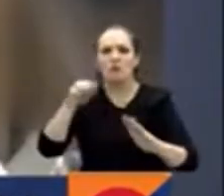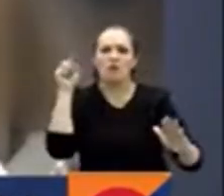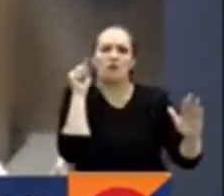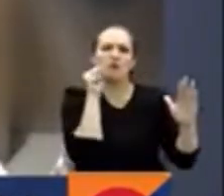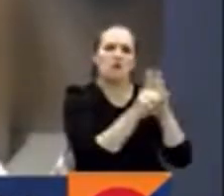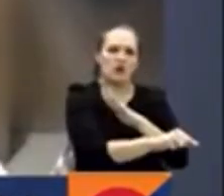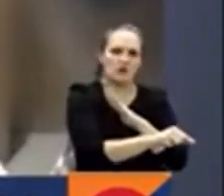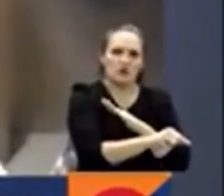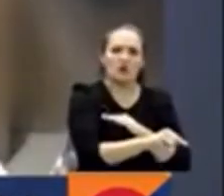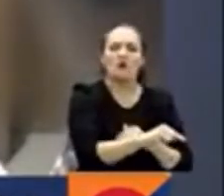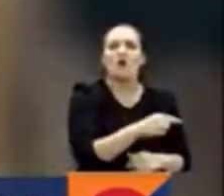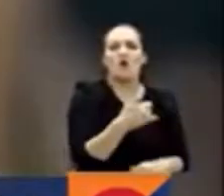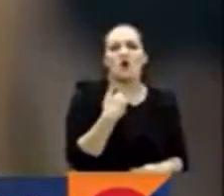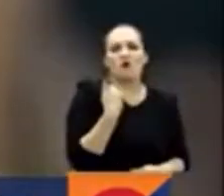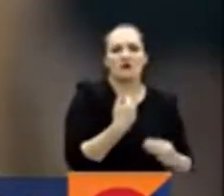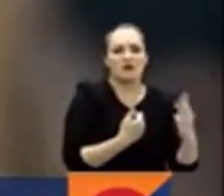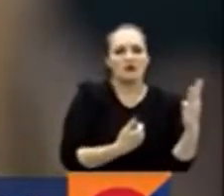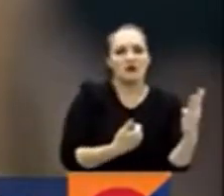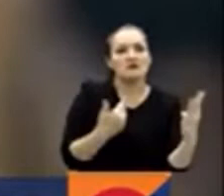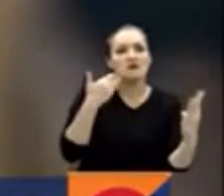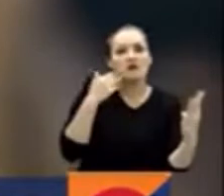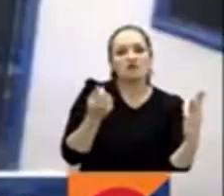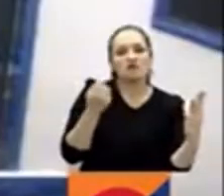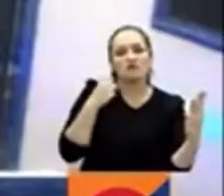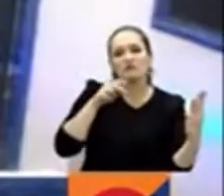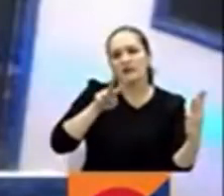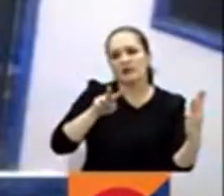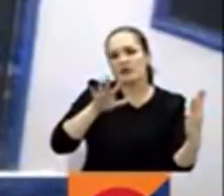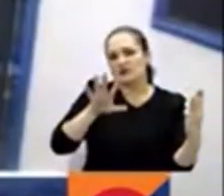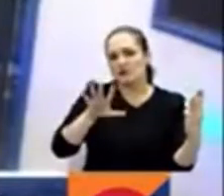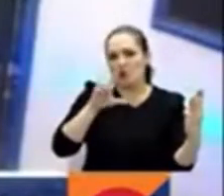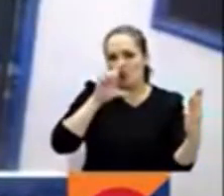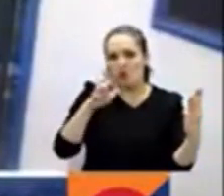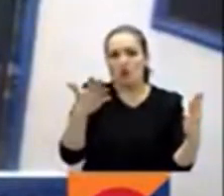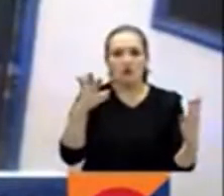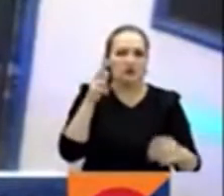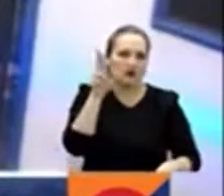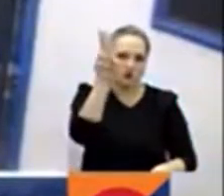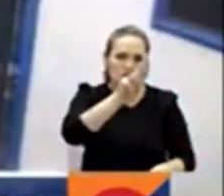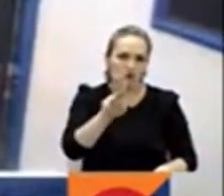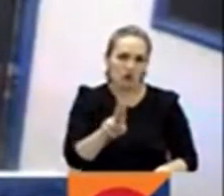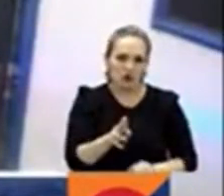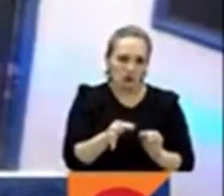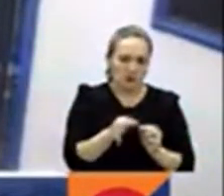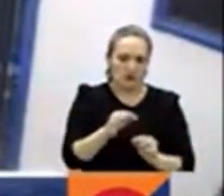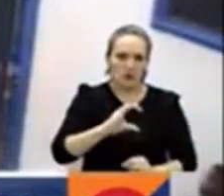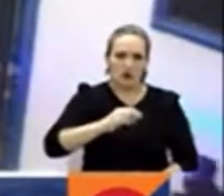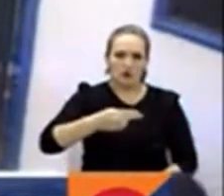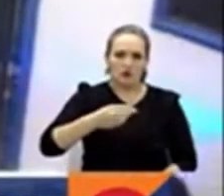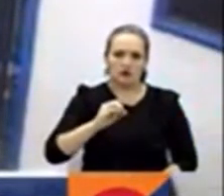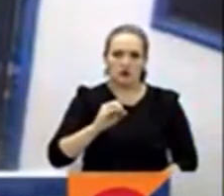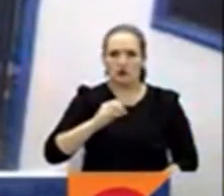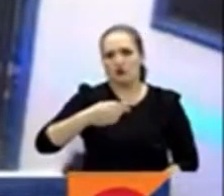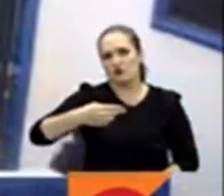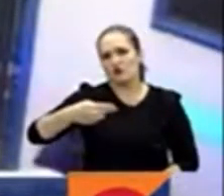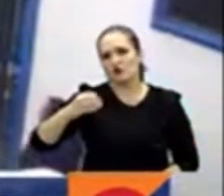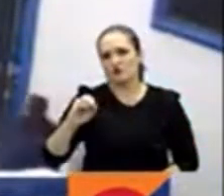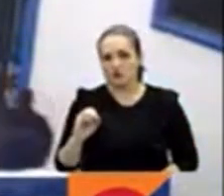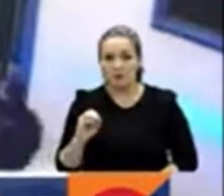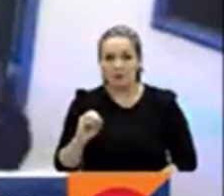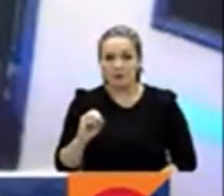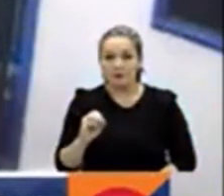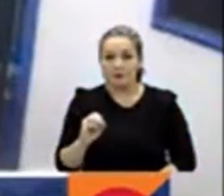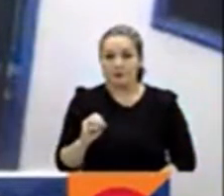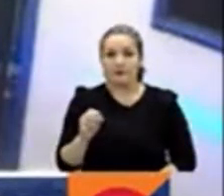el pasado 25 de julio. En esta ocasión, cada uno de los abogados defensores tendrá su intervención. Recordemos que tanto